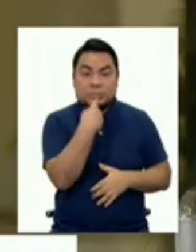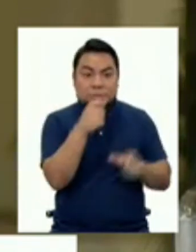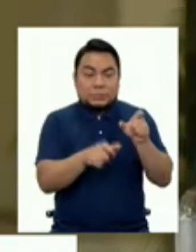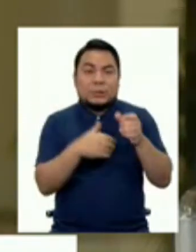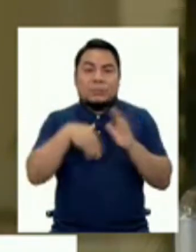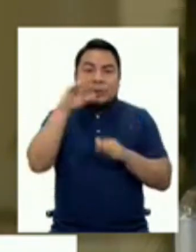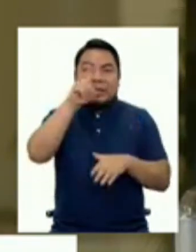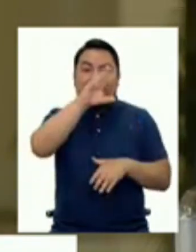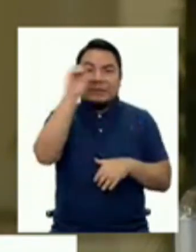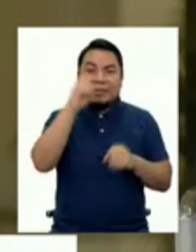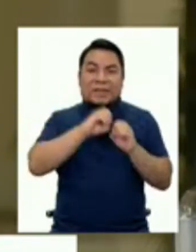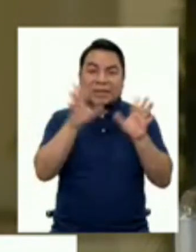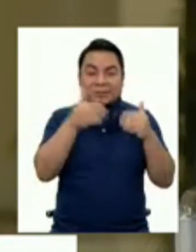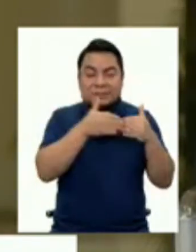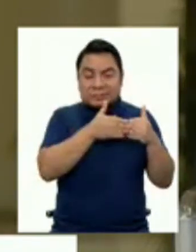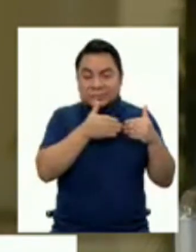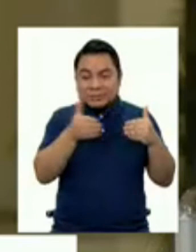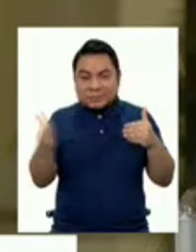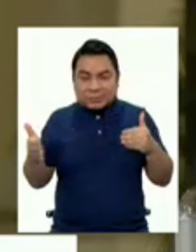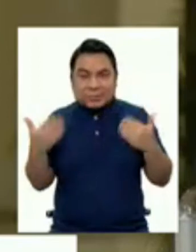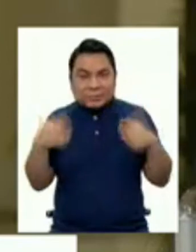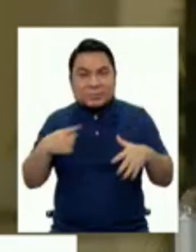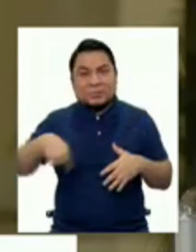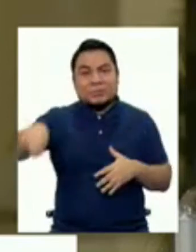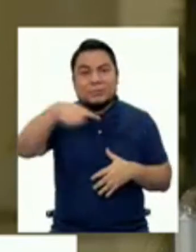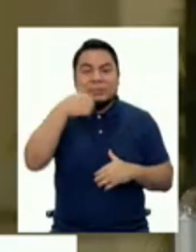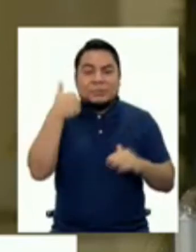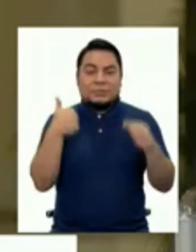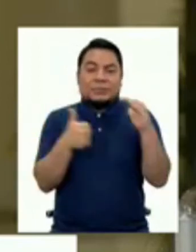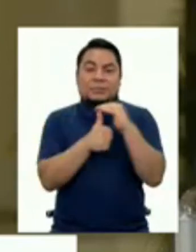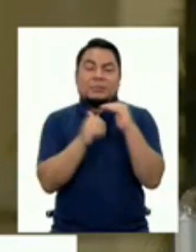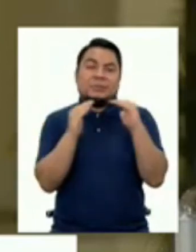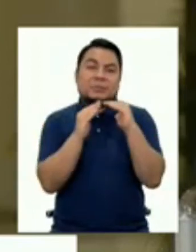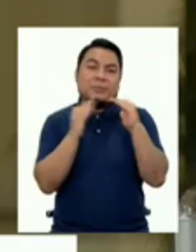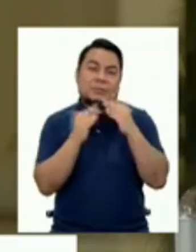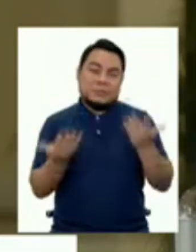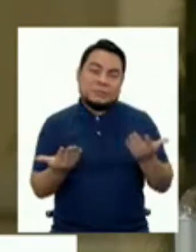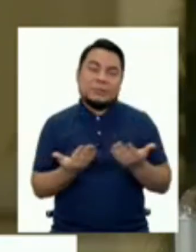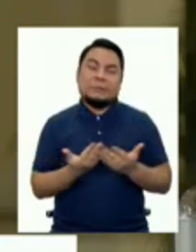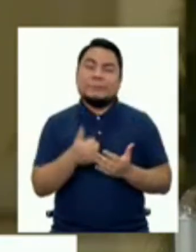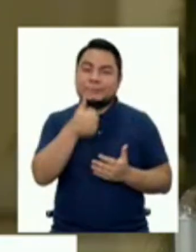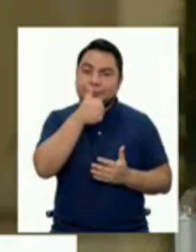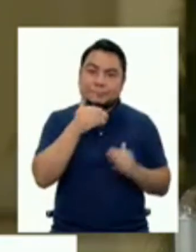de 100 días de estar inmersos como parte,